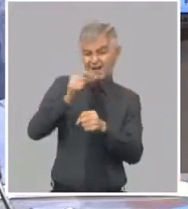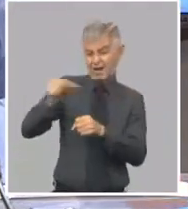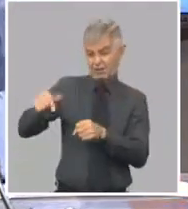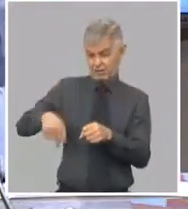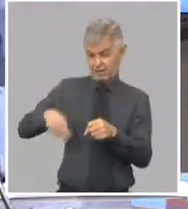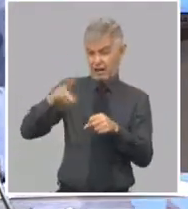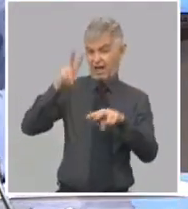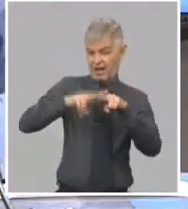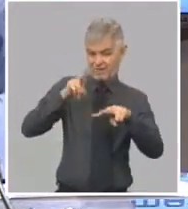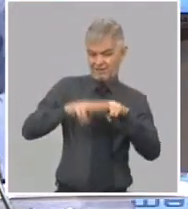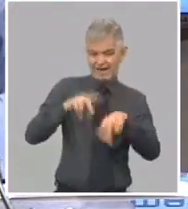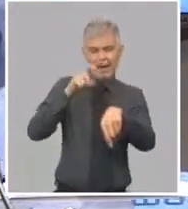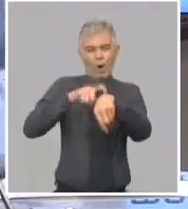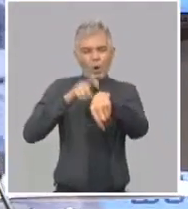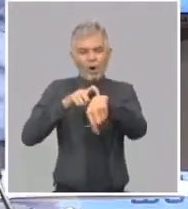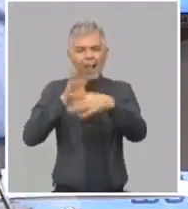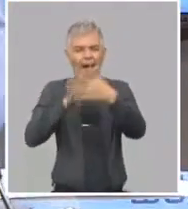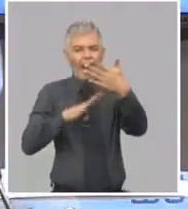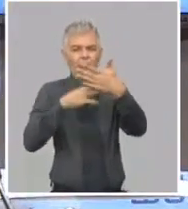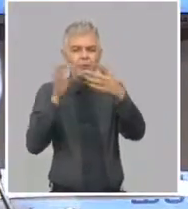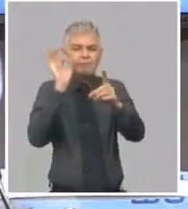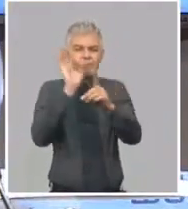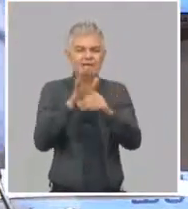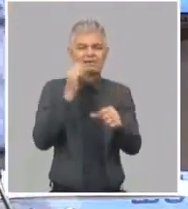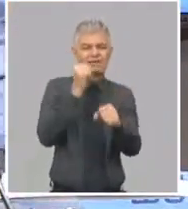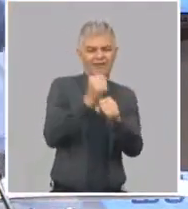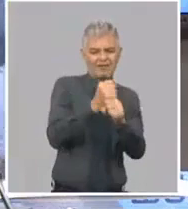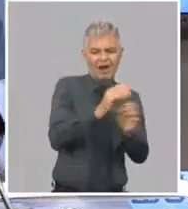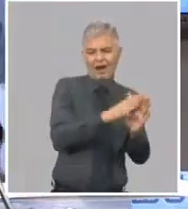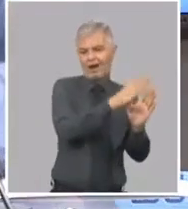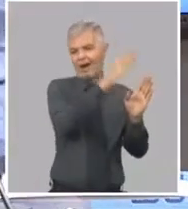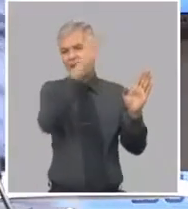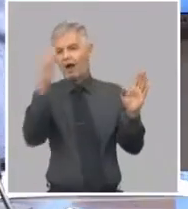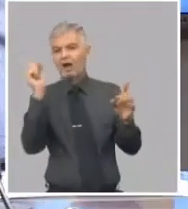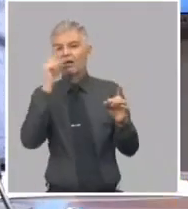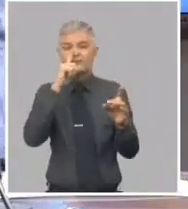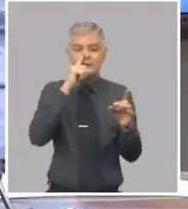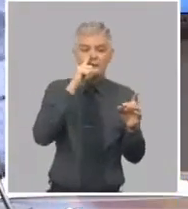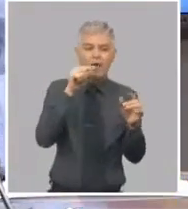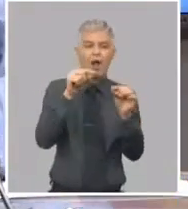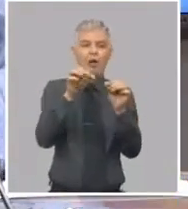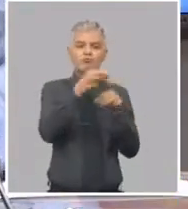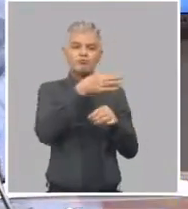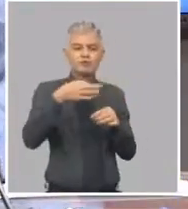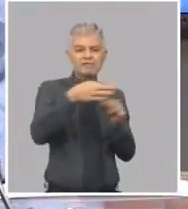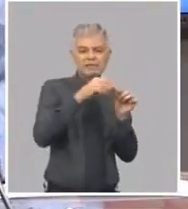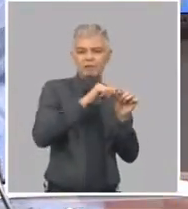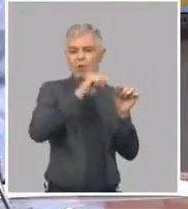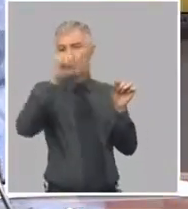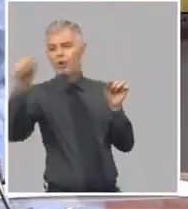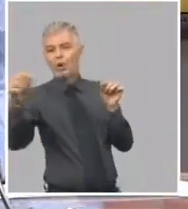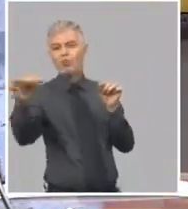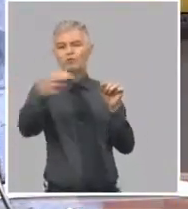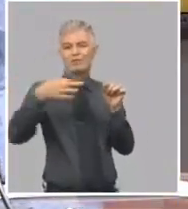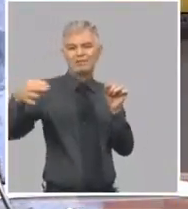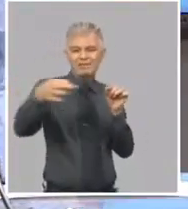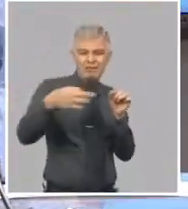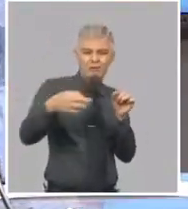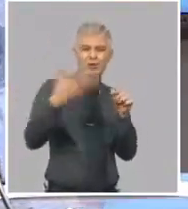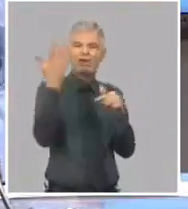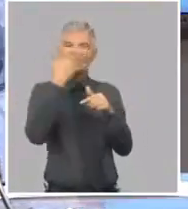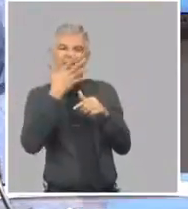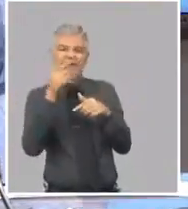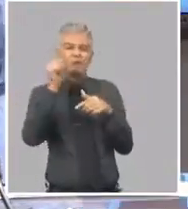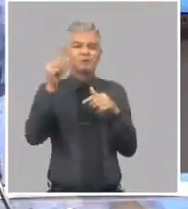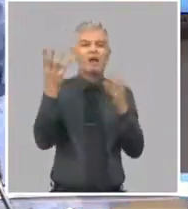la capital en qué horario comienzan a trabajar en qué horario terminan de qué municipio hacia qué municipio se desplazan quiénes van por único estamos haciendo todo ese